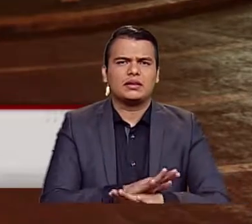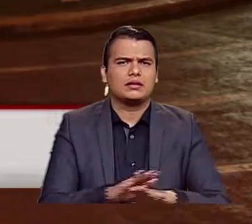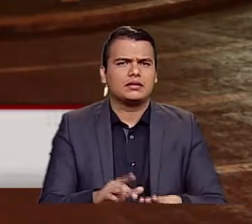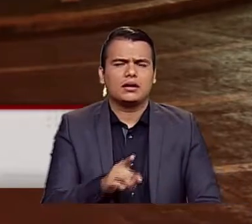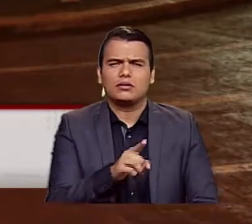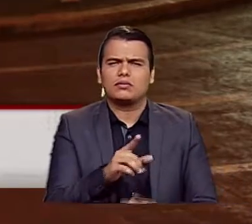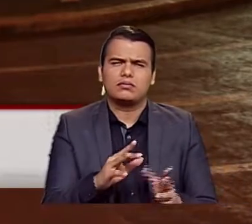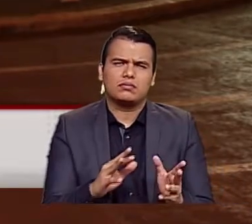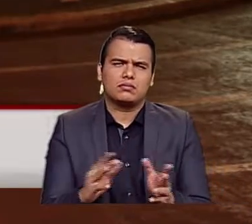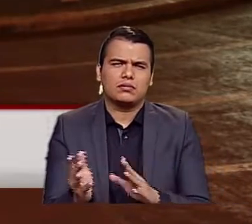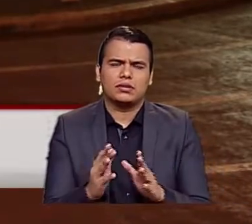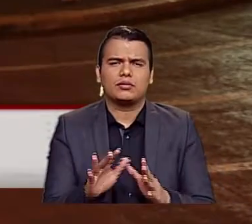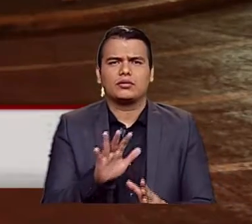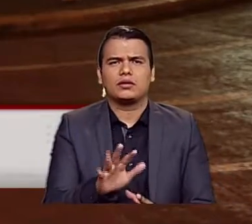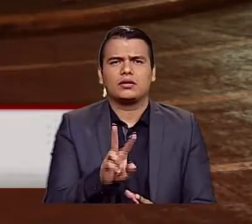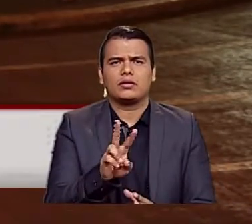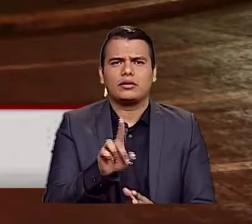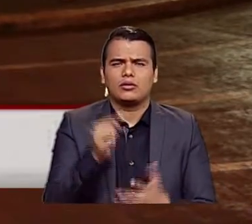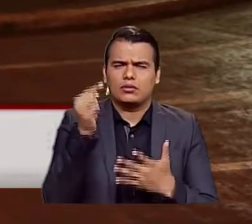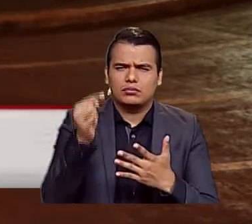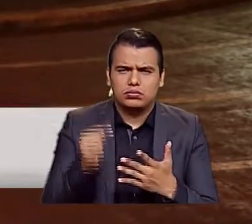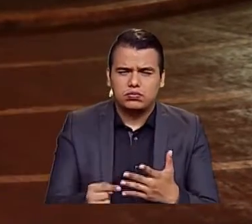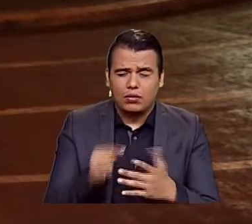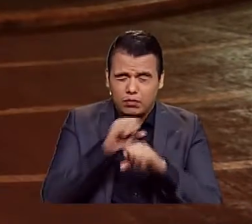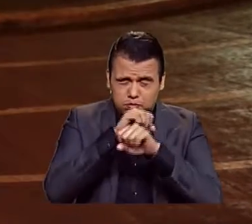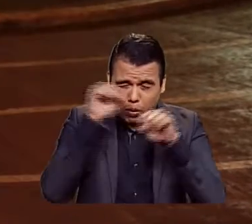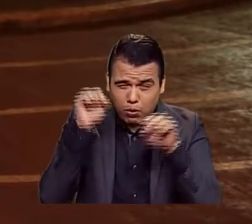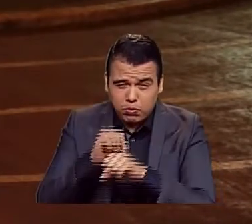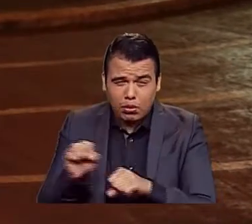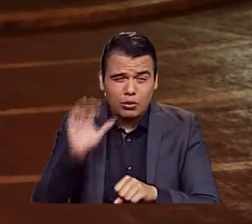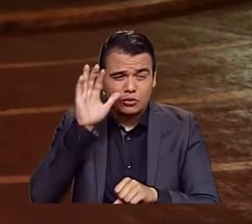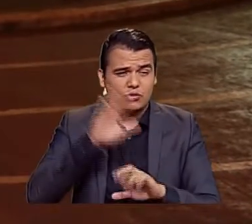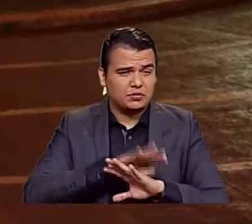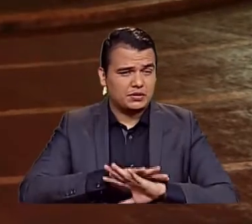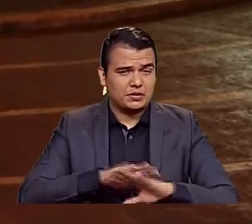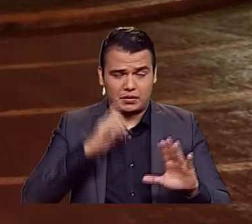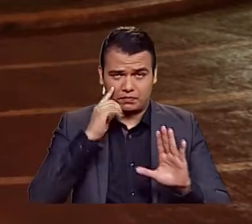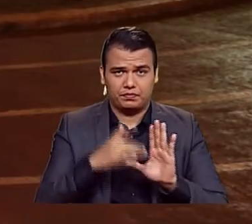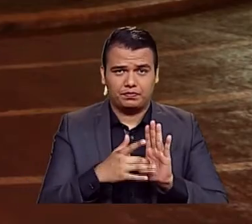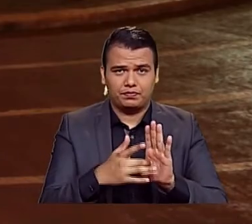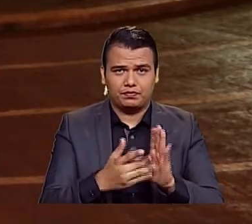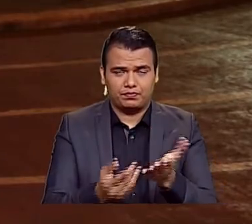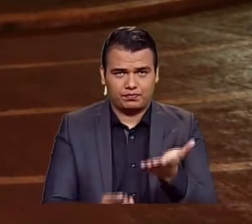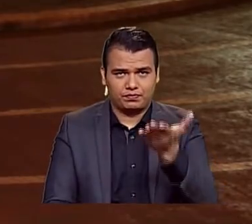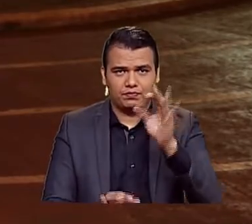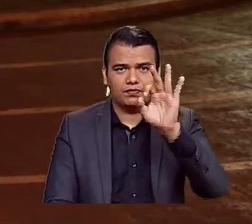de 521 artefactos explosivos. En